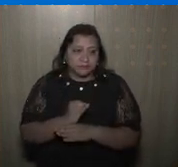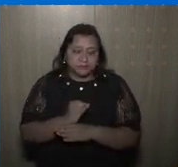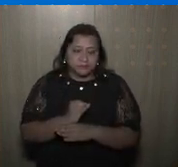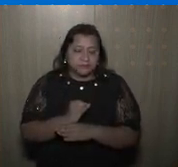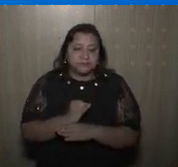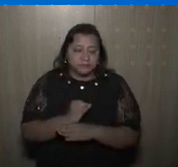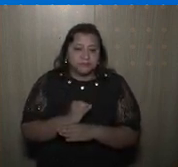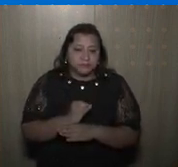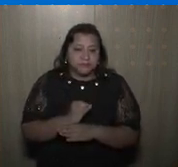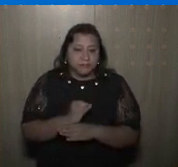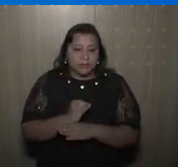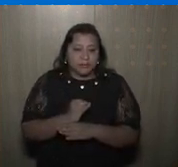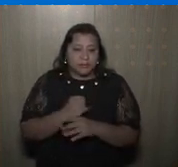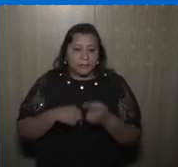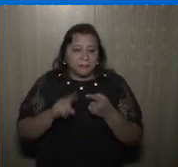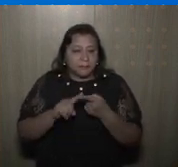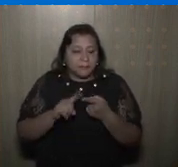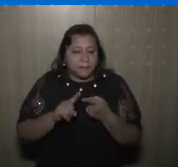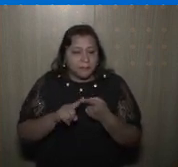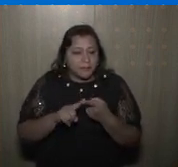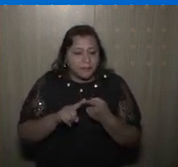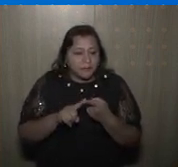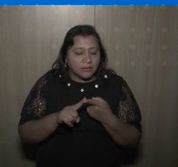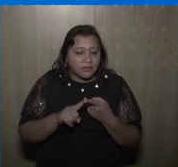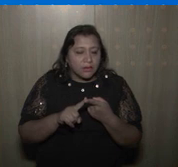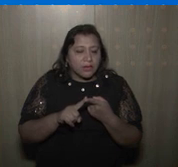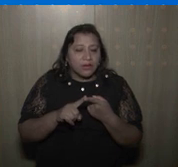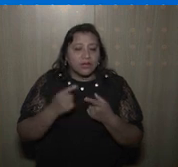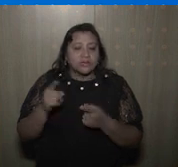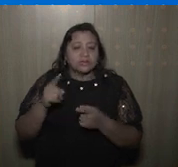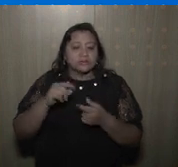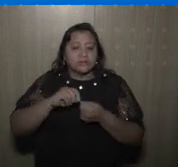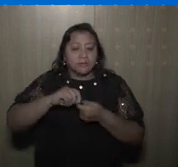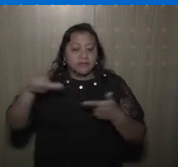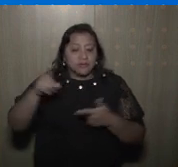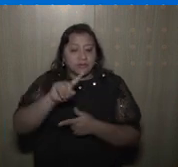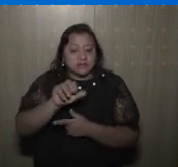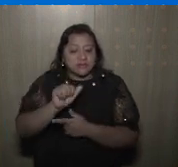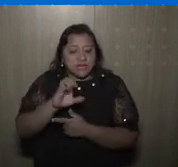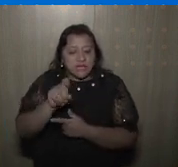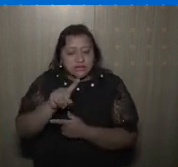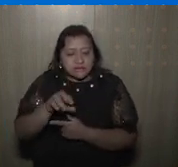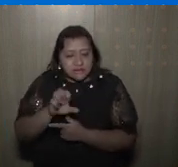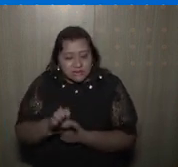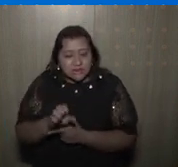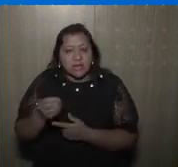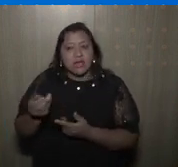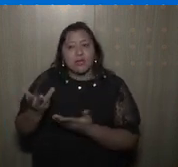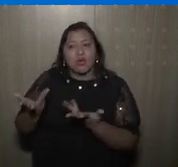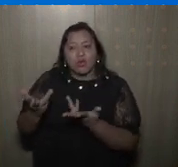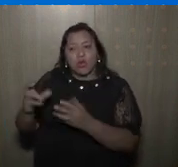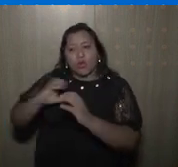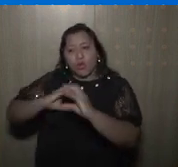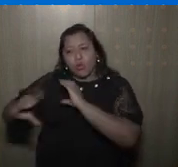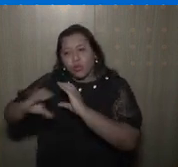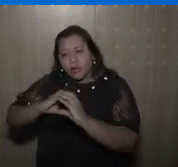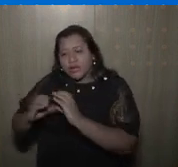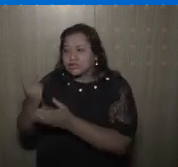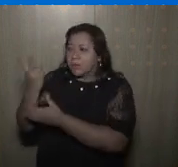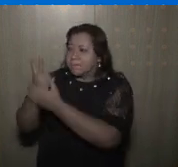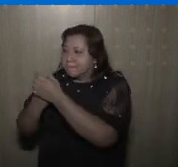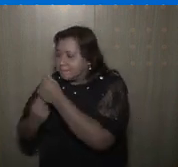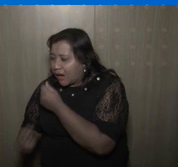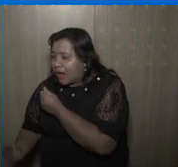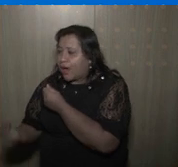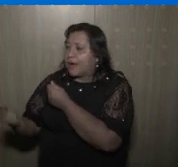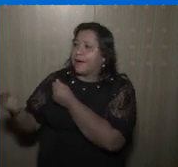quiero resaltar son las bondades que tiene el SACES para generar mecanismos de comunicación entre los pares, las